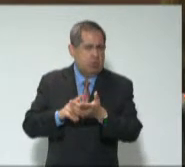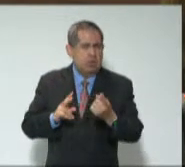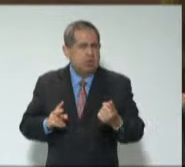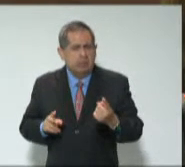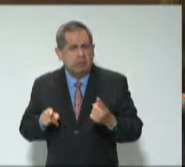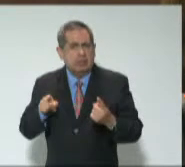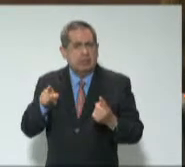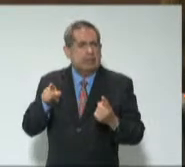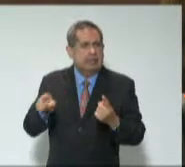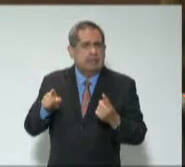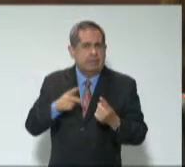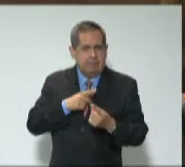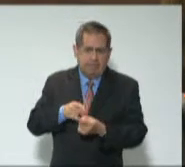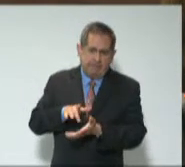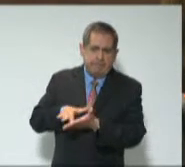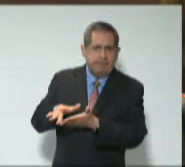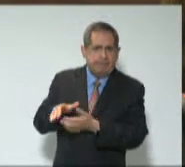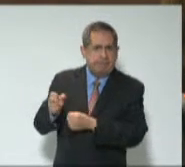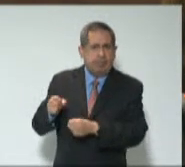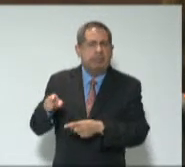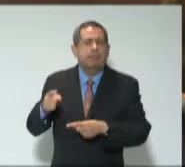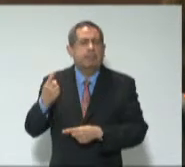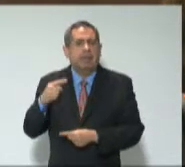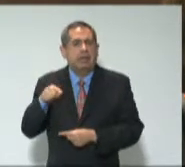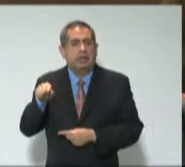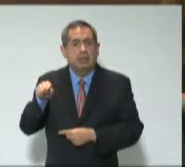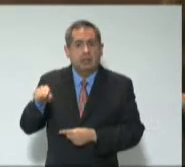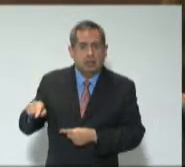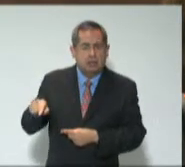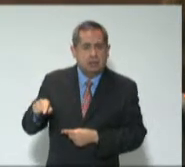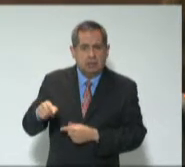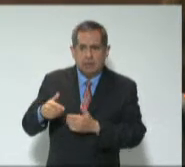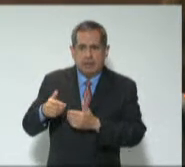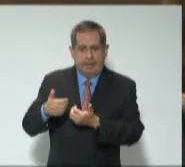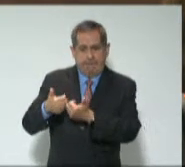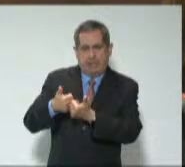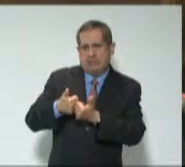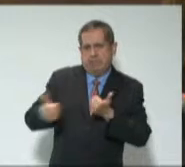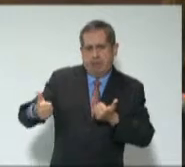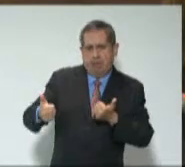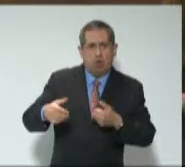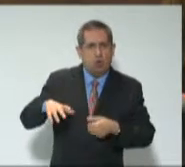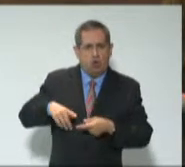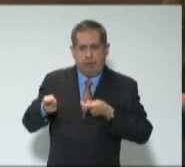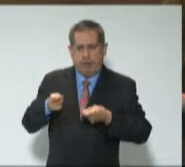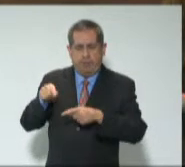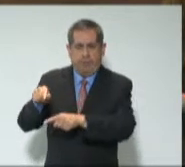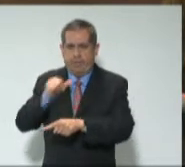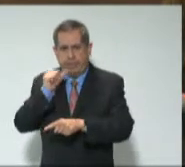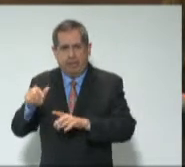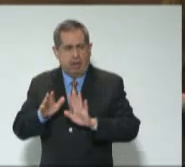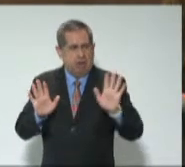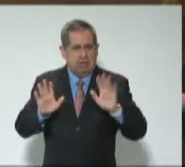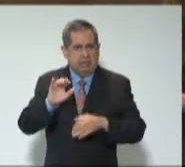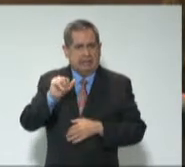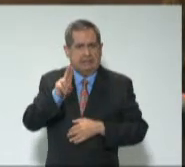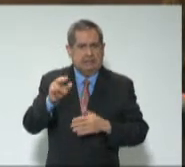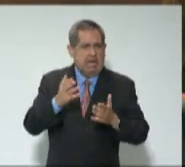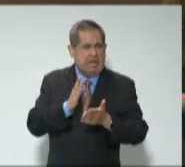su fortalecimiento sino también en su plena autonomía en su